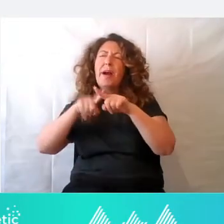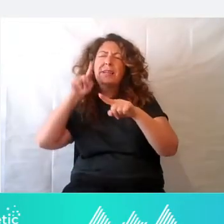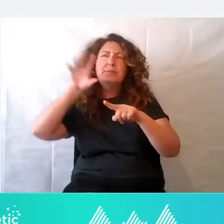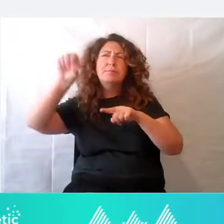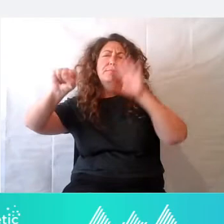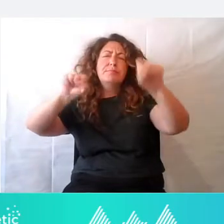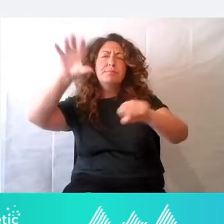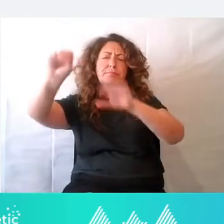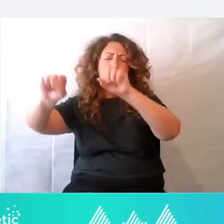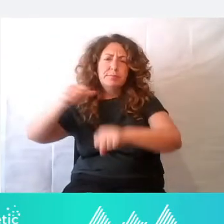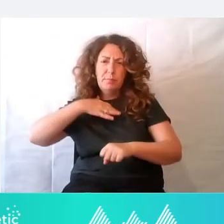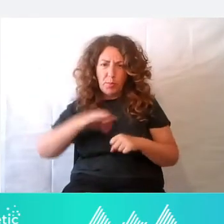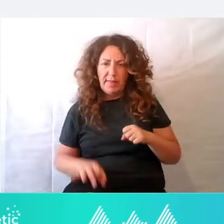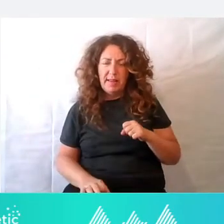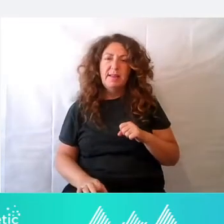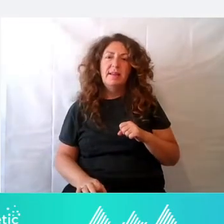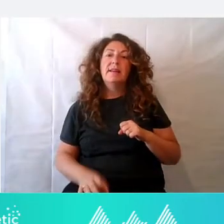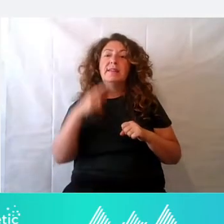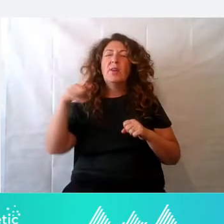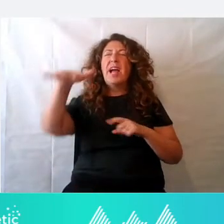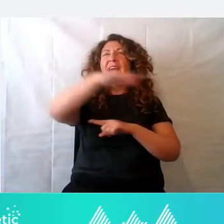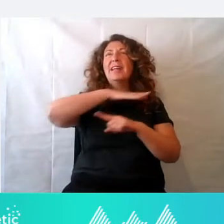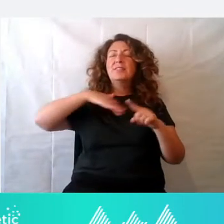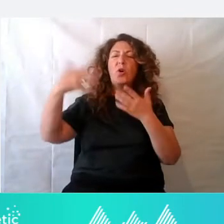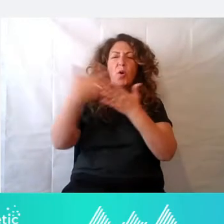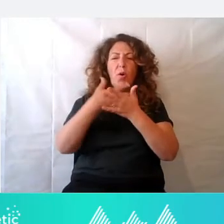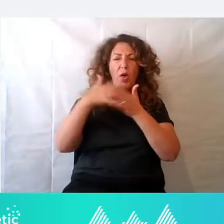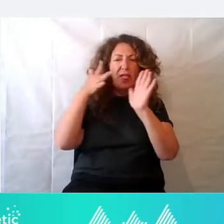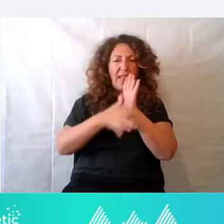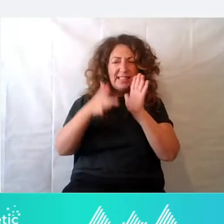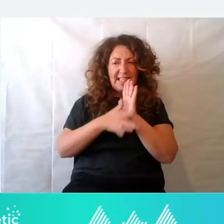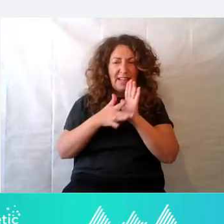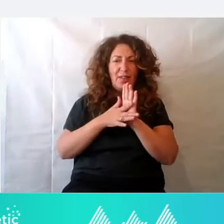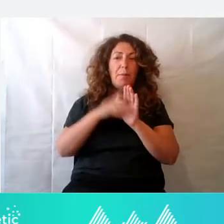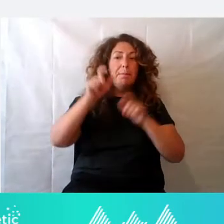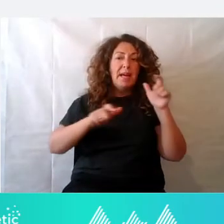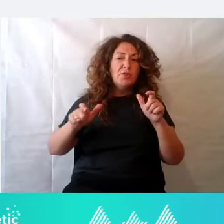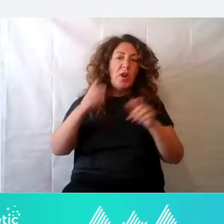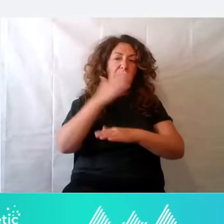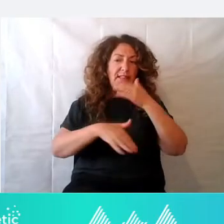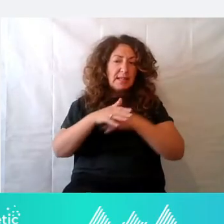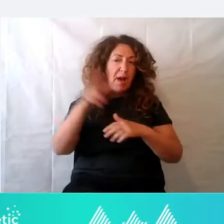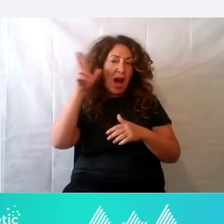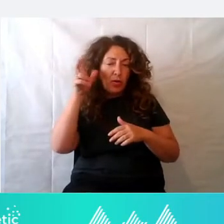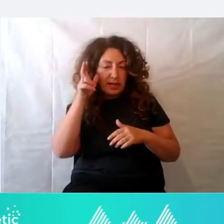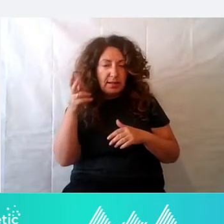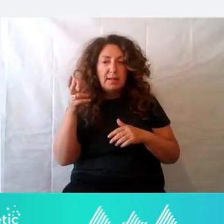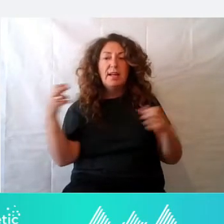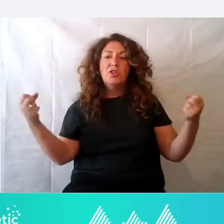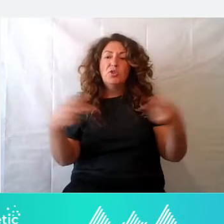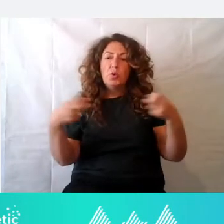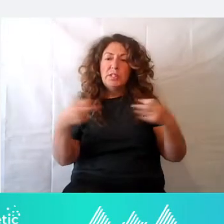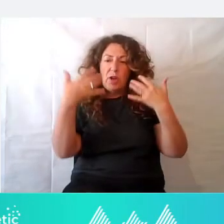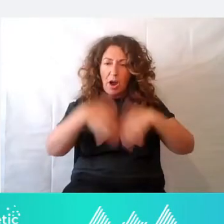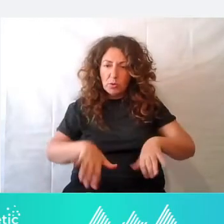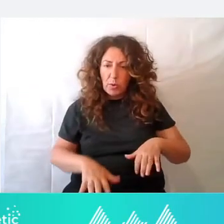la una descripción del entorno para personas con discapacidad auditiva la posibilidad de subtitulado automático de traducción automática vamos a